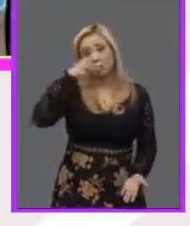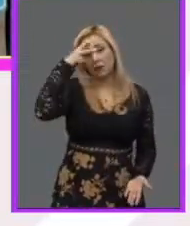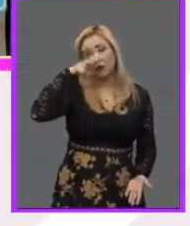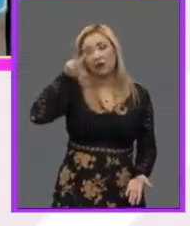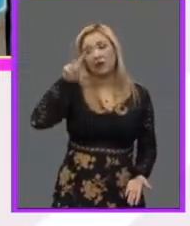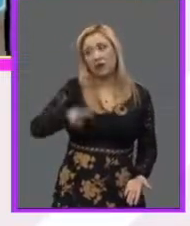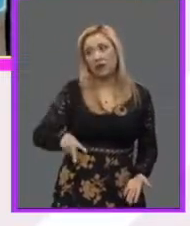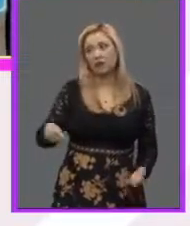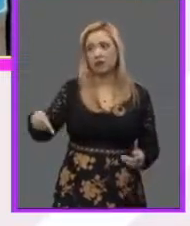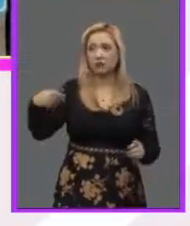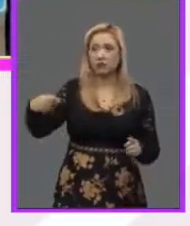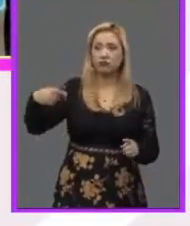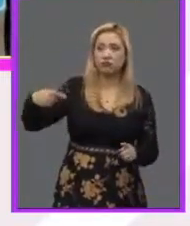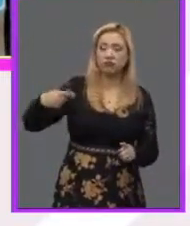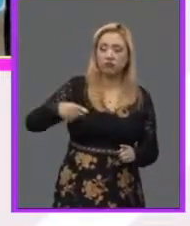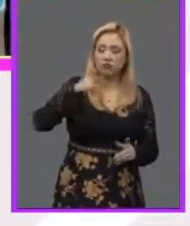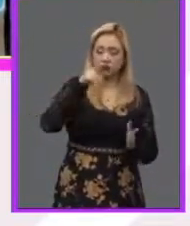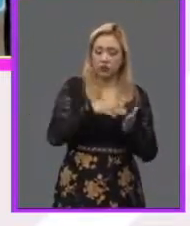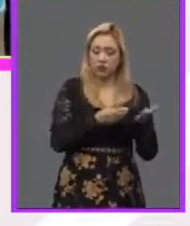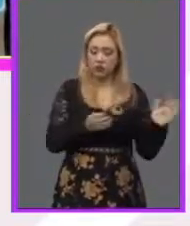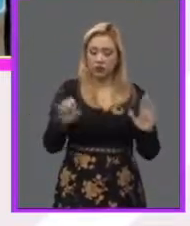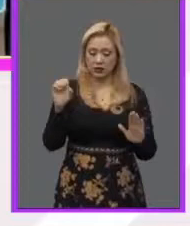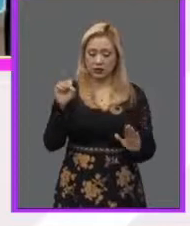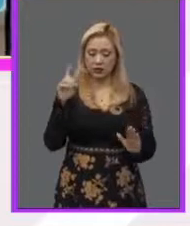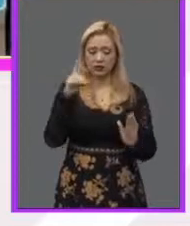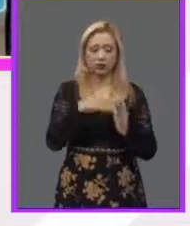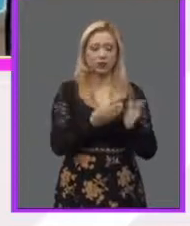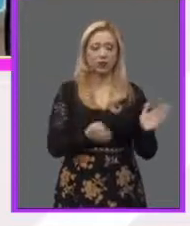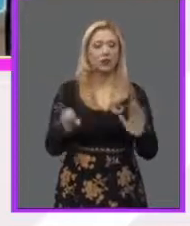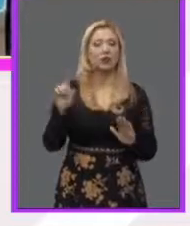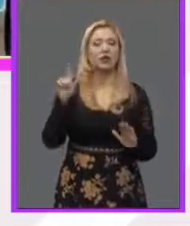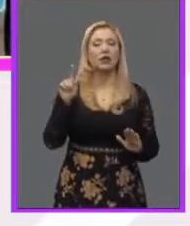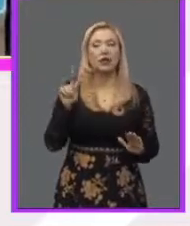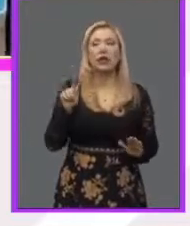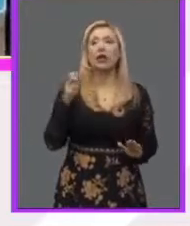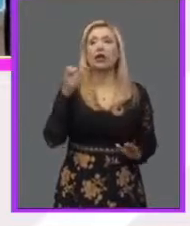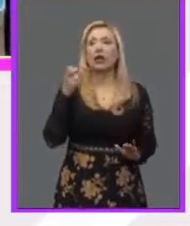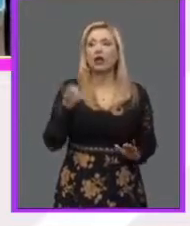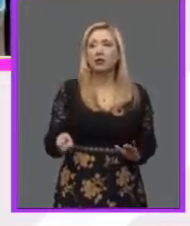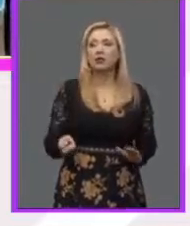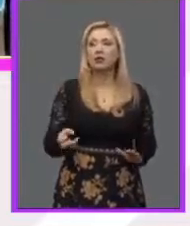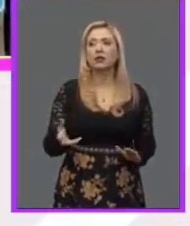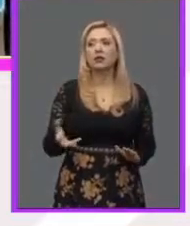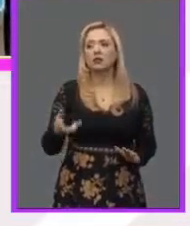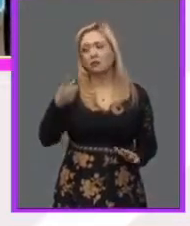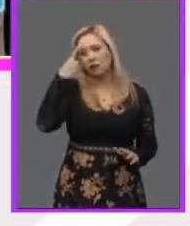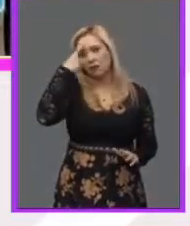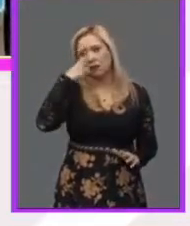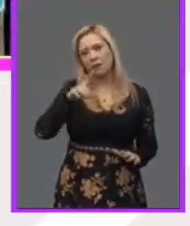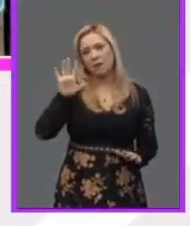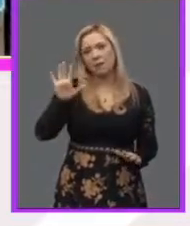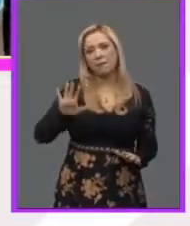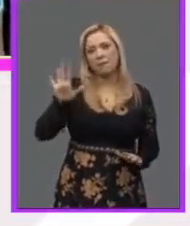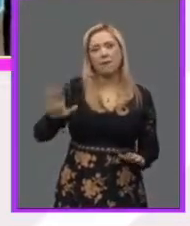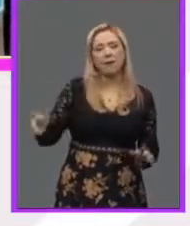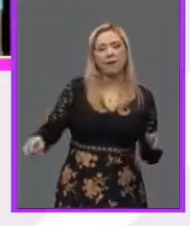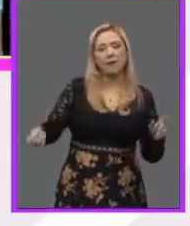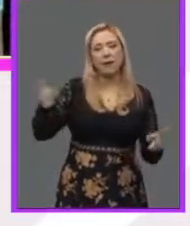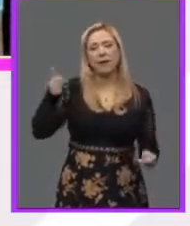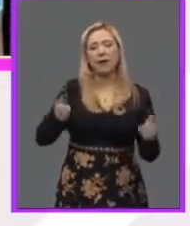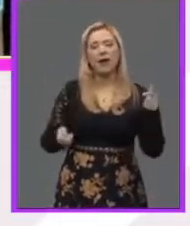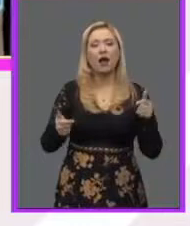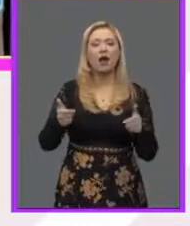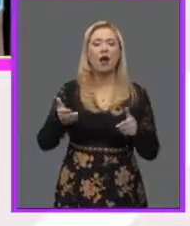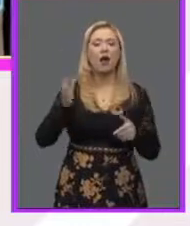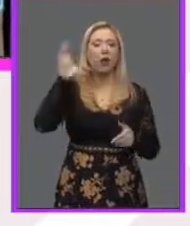México, históricamente sobre todo a partir de los 60, 70, también funcionó como una política de asimilación